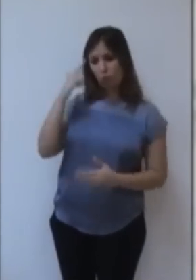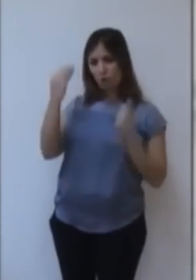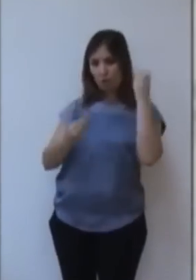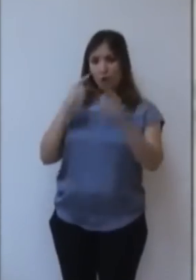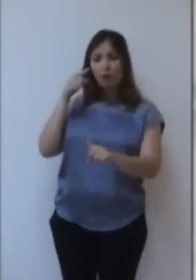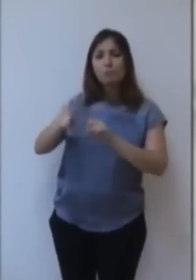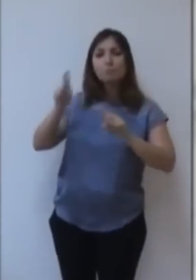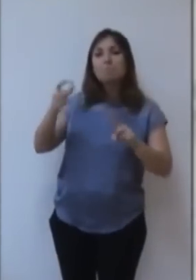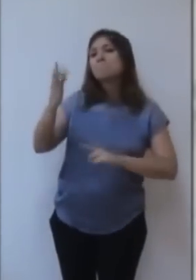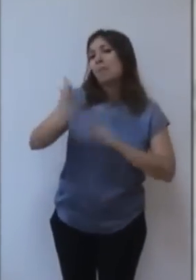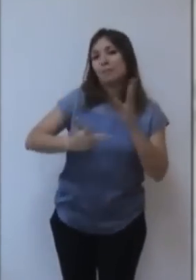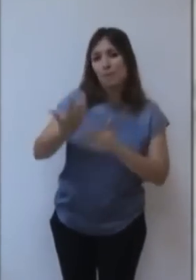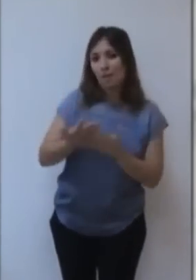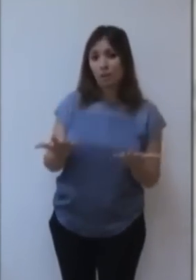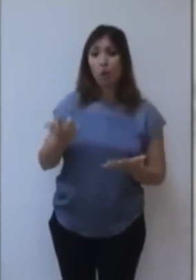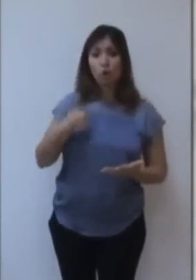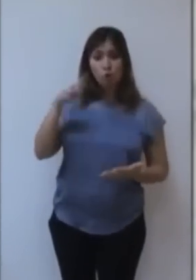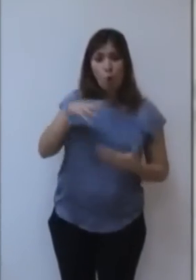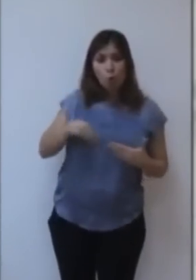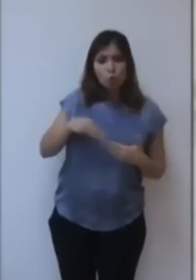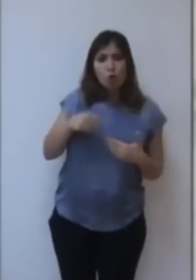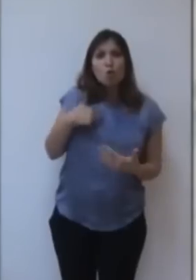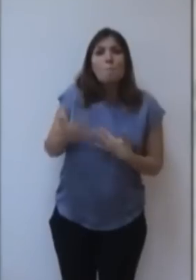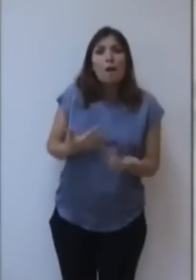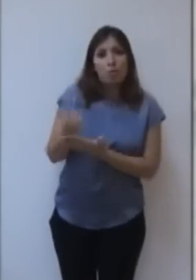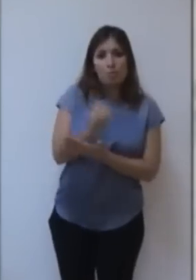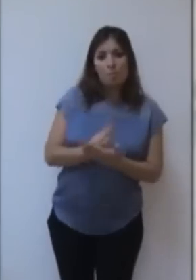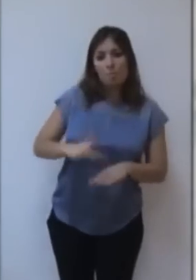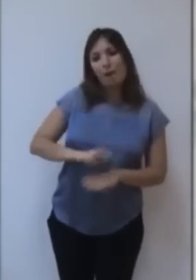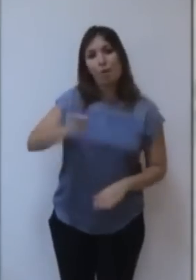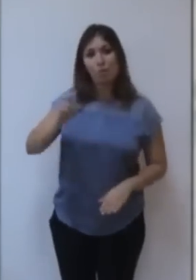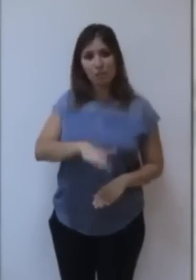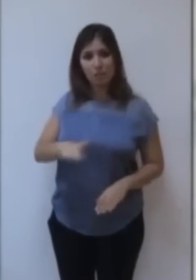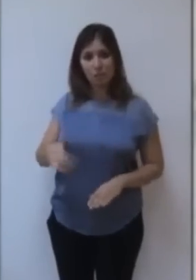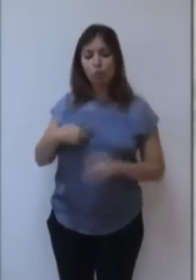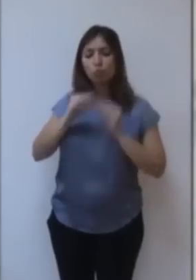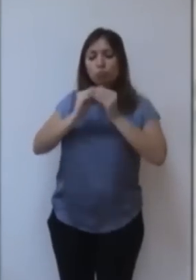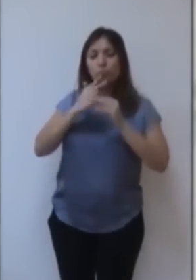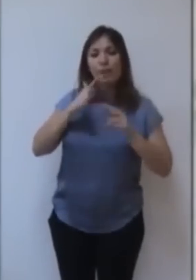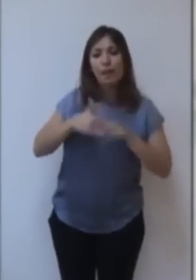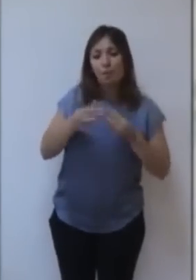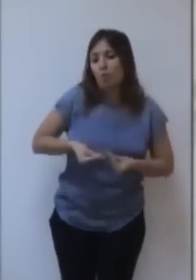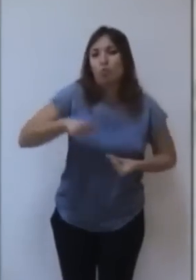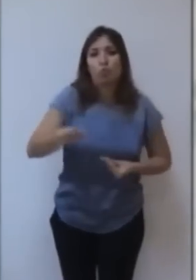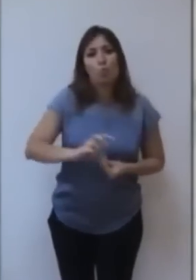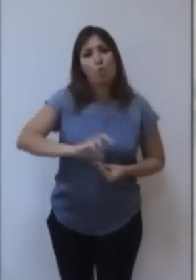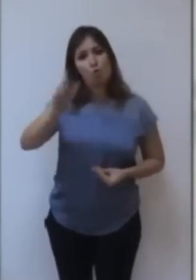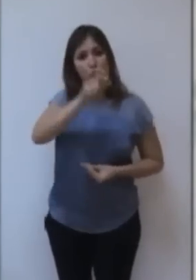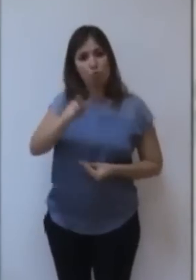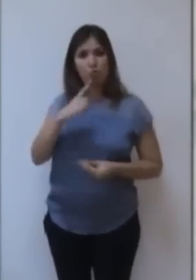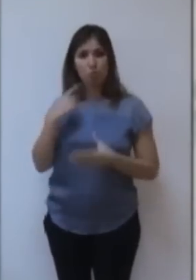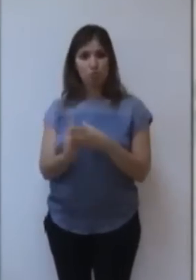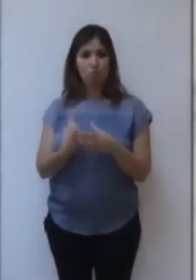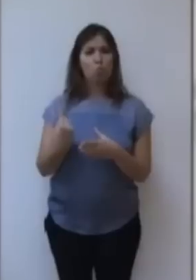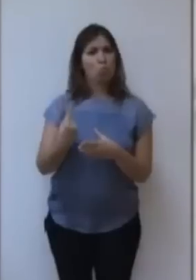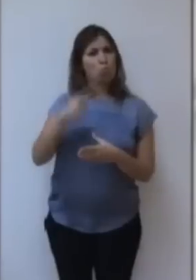aprendan matemáticas, ¿no? Es decir, los usuarios como diseñadores, las propias personas con autismo creando herramientas para otras personas con autismo. Yo creo que es